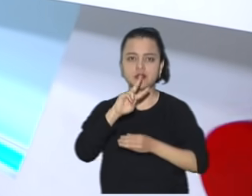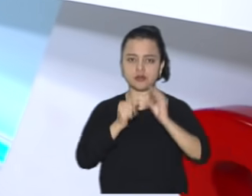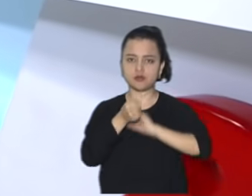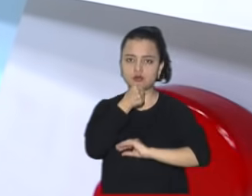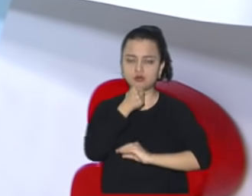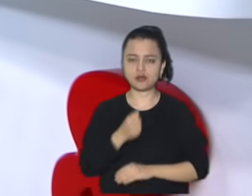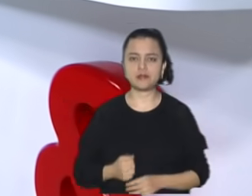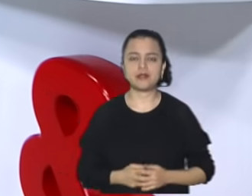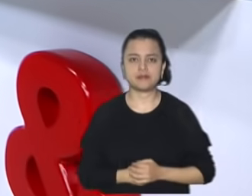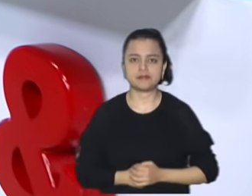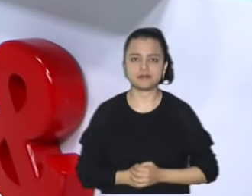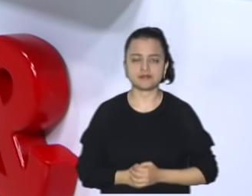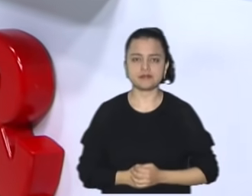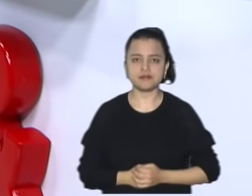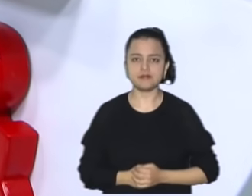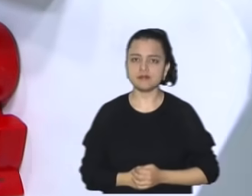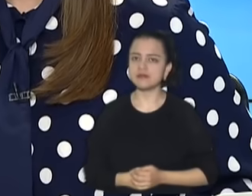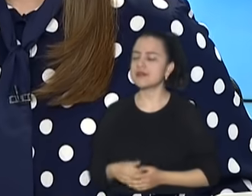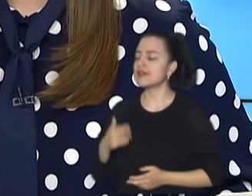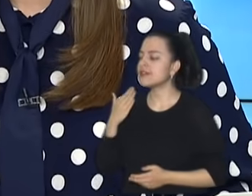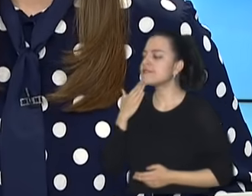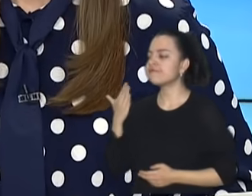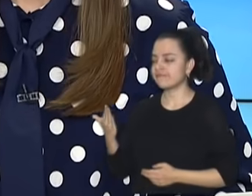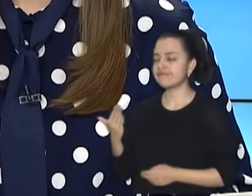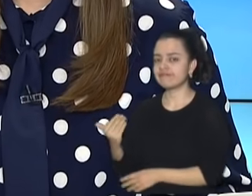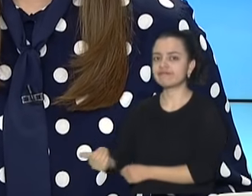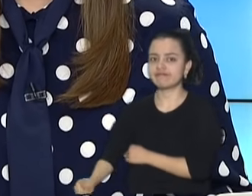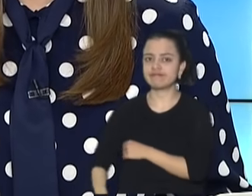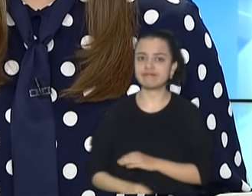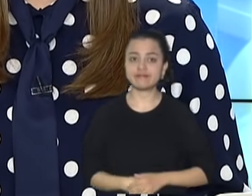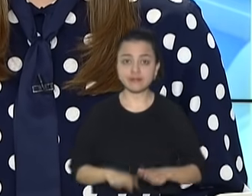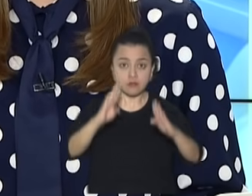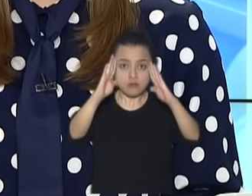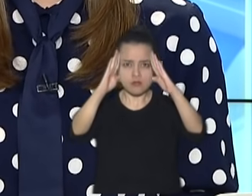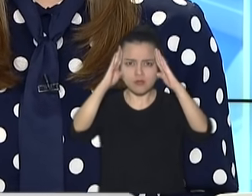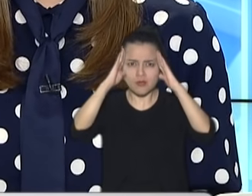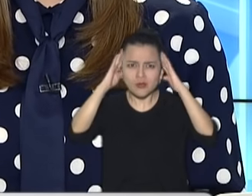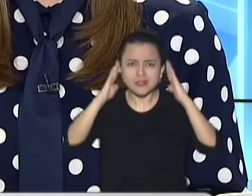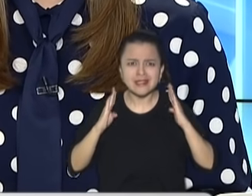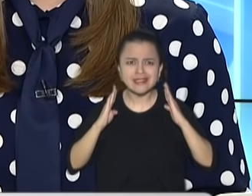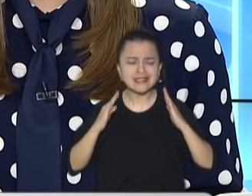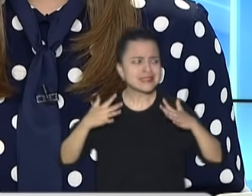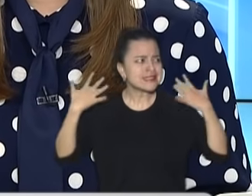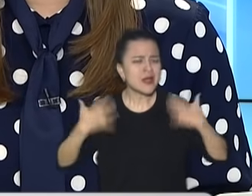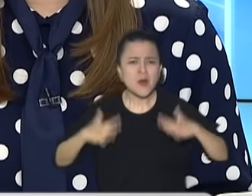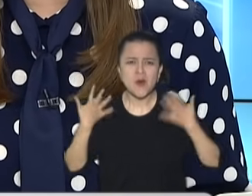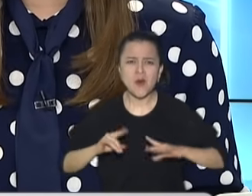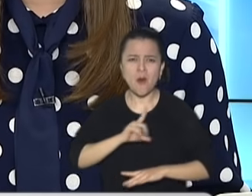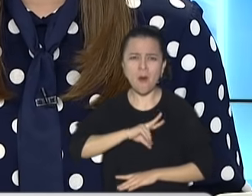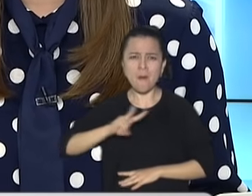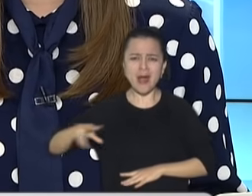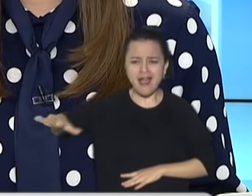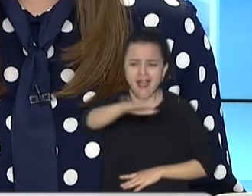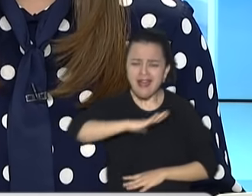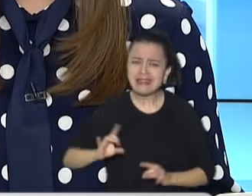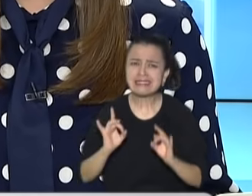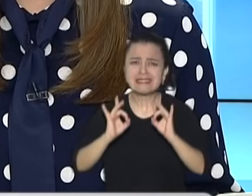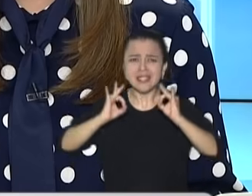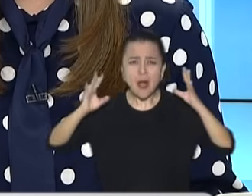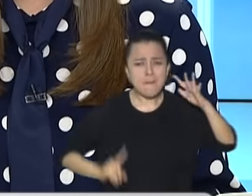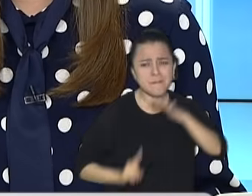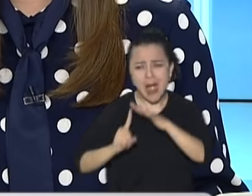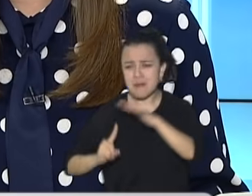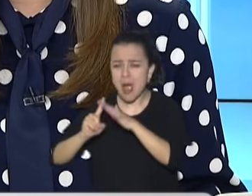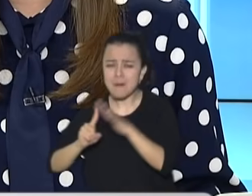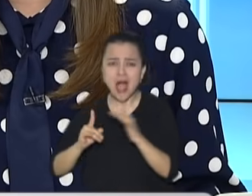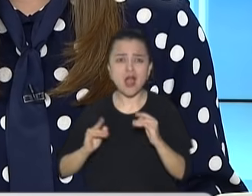para Noticentro 1 CMI. Stig, muchas gracias. Y mucha atención porque se agrava el panorama en el Valle del Cauca. El nivel de ocupación